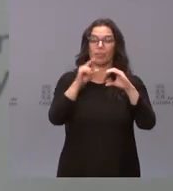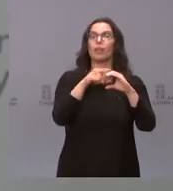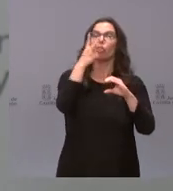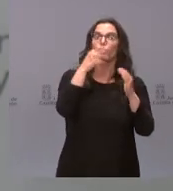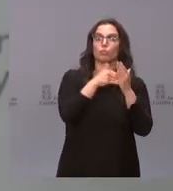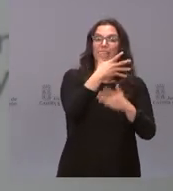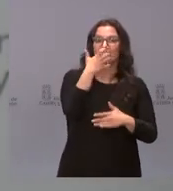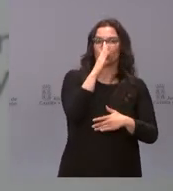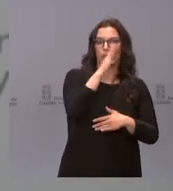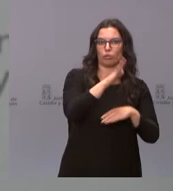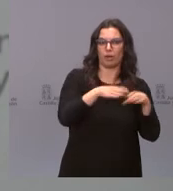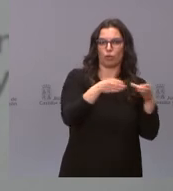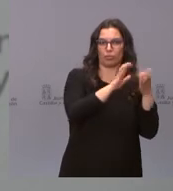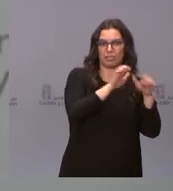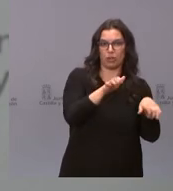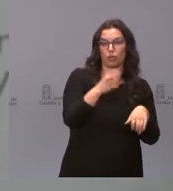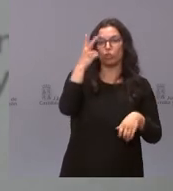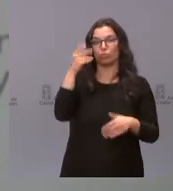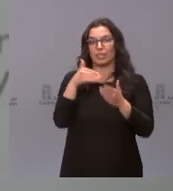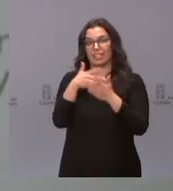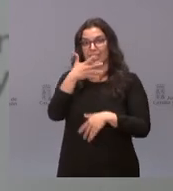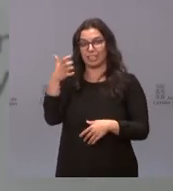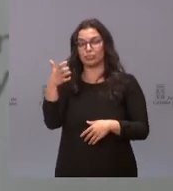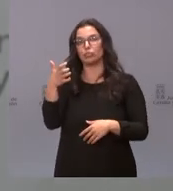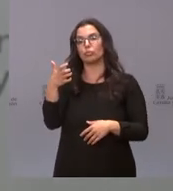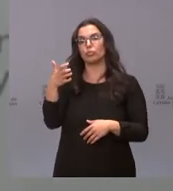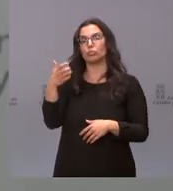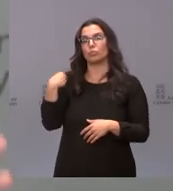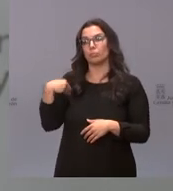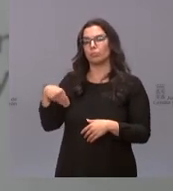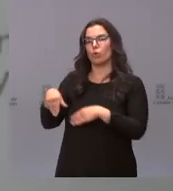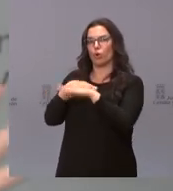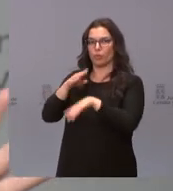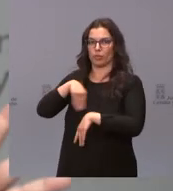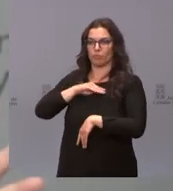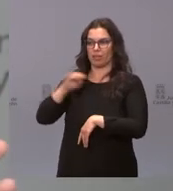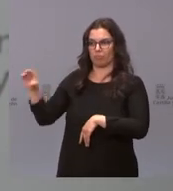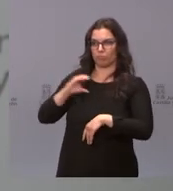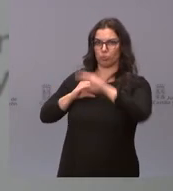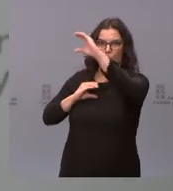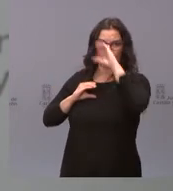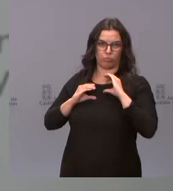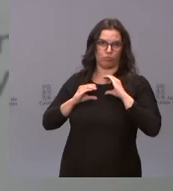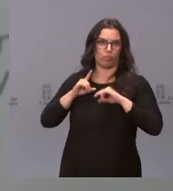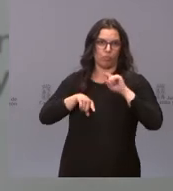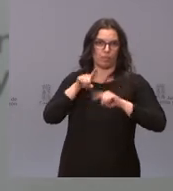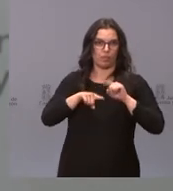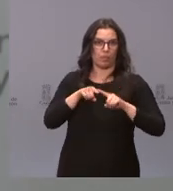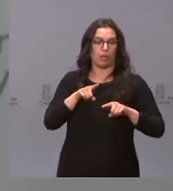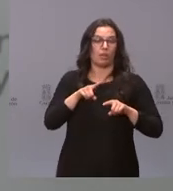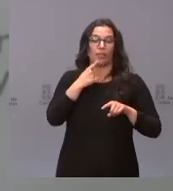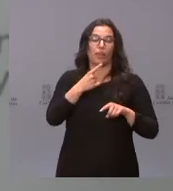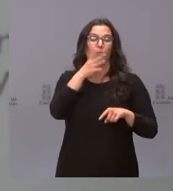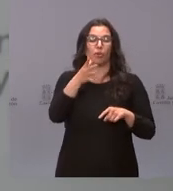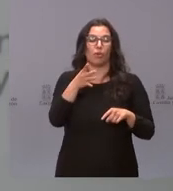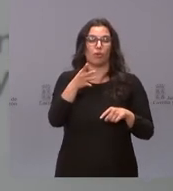castilla y léon y 2.500 a través del gobierno de españa' básicamente por lo digo porque ha habido